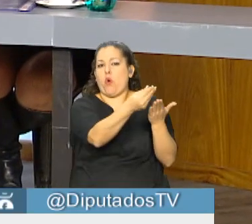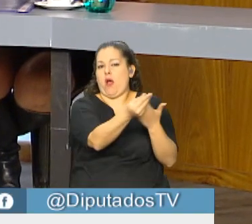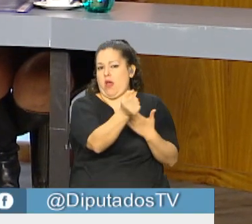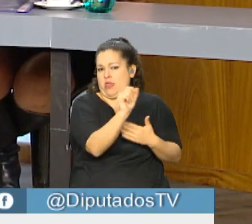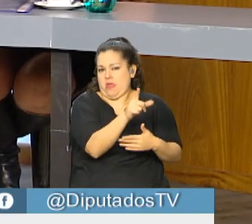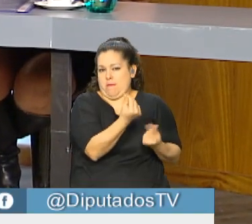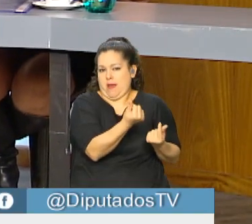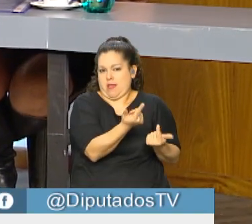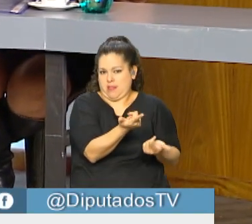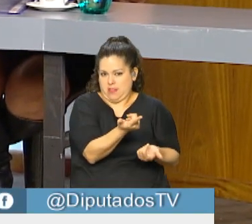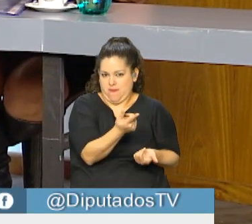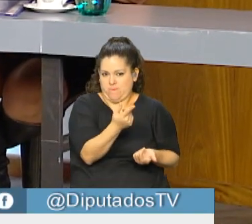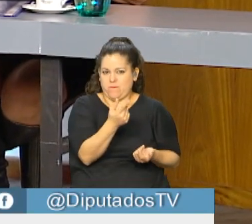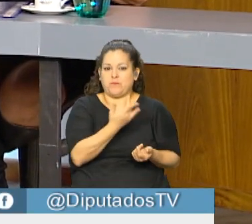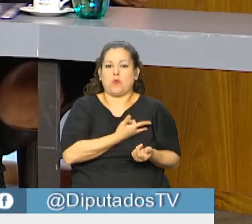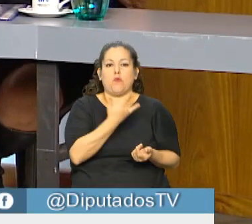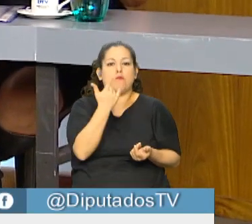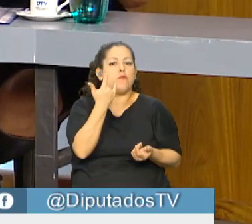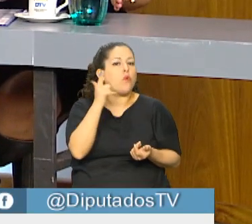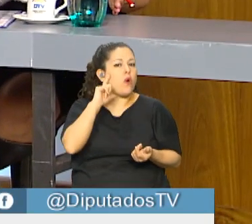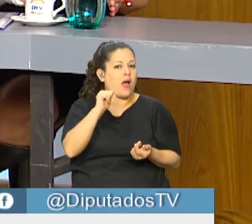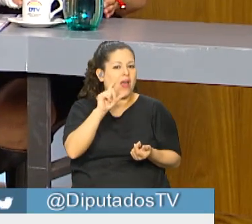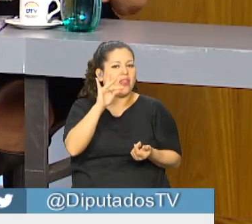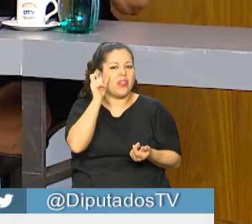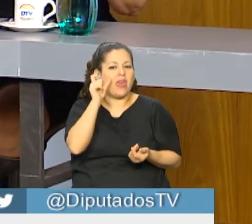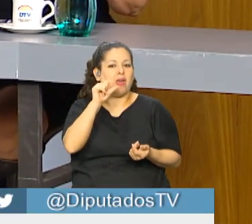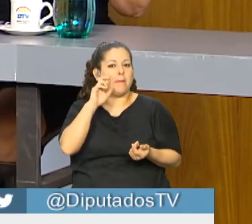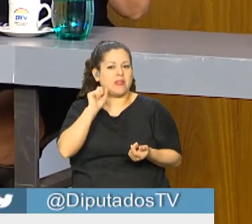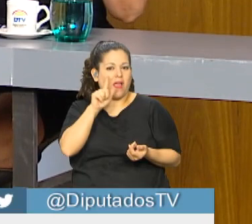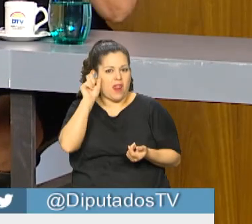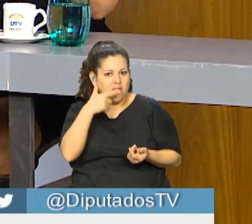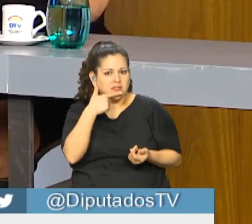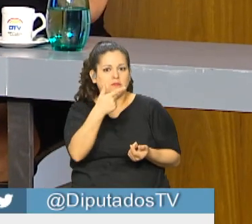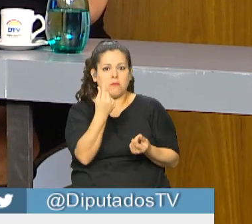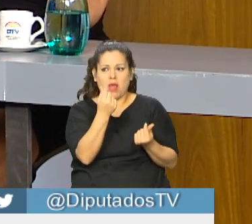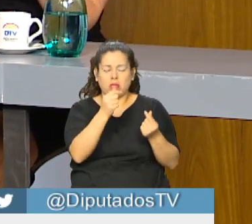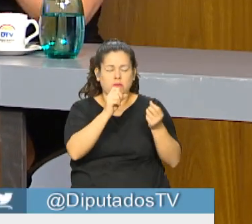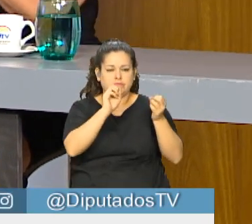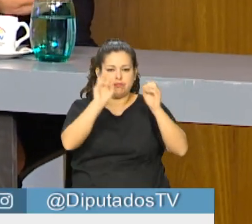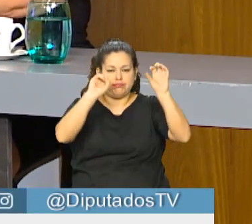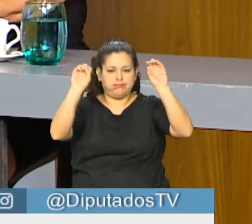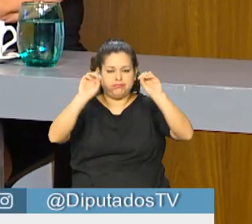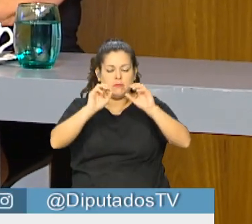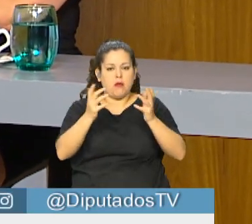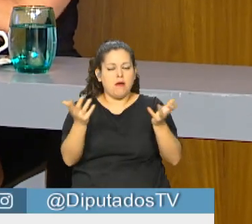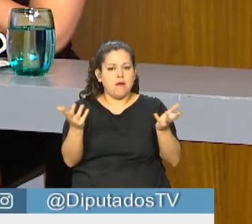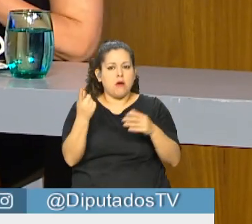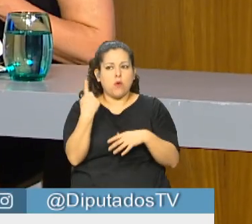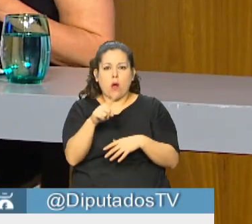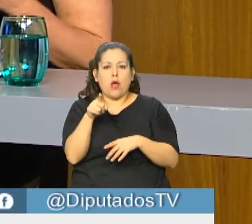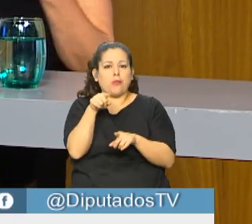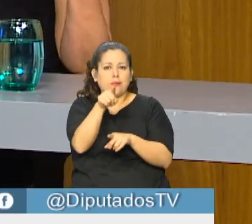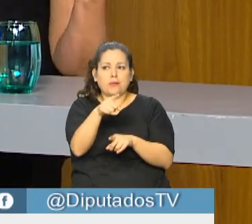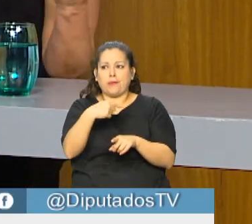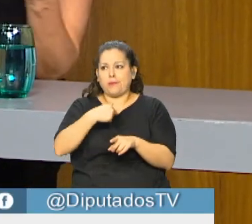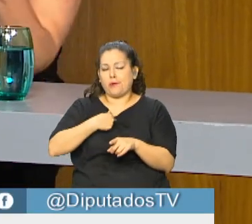es lo de fuga de capitales. No es solamente una empresa que invierte en el país y que de pronto por X condiciones se va. Es cuando usted, cuando Amanda, cuando yo,